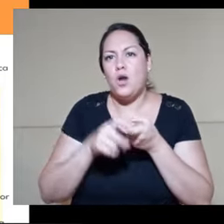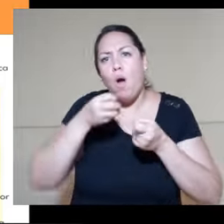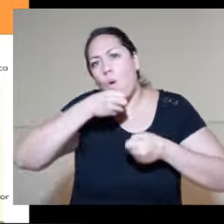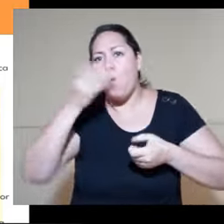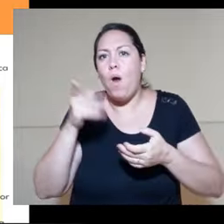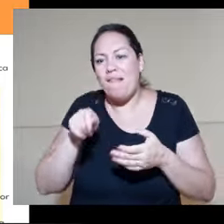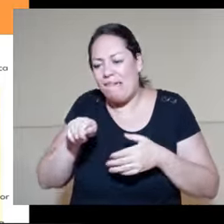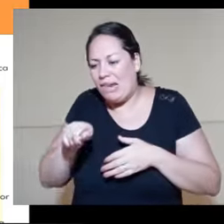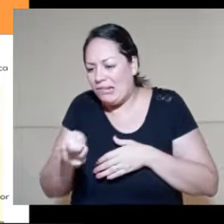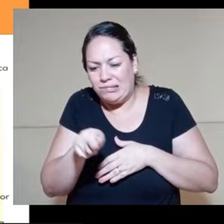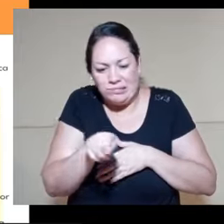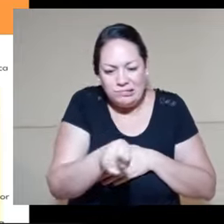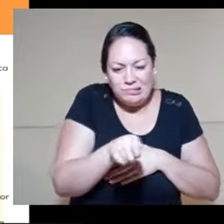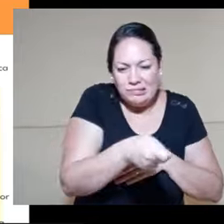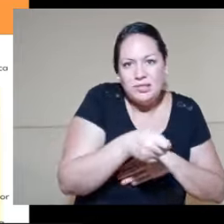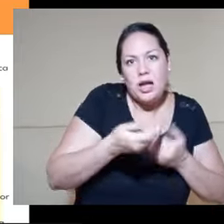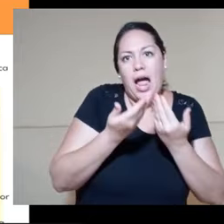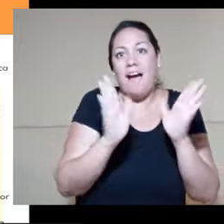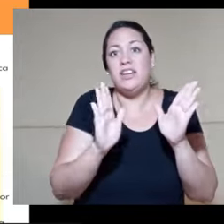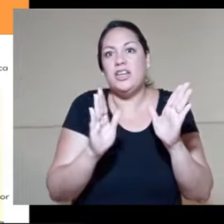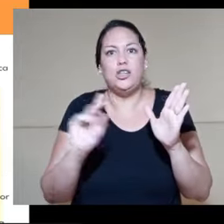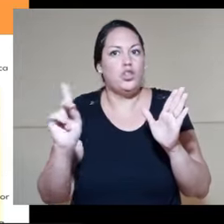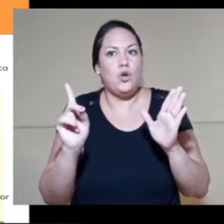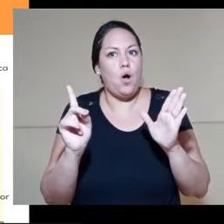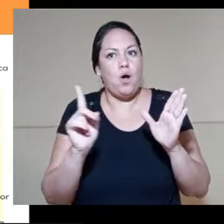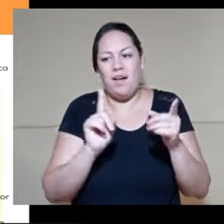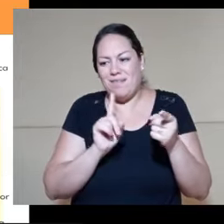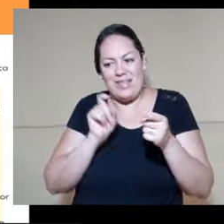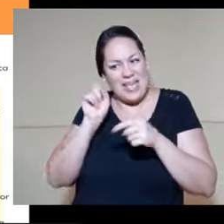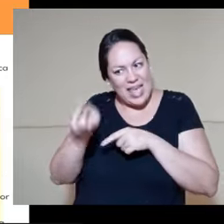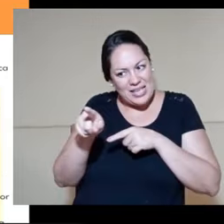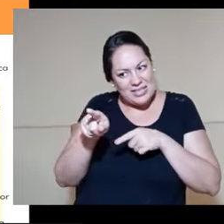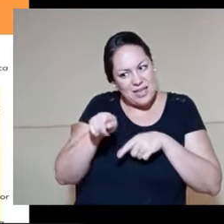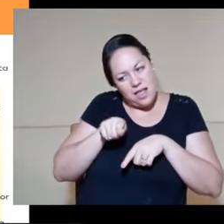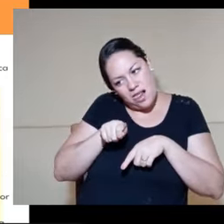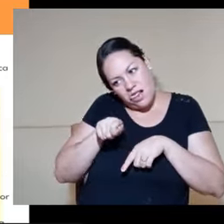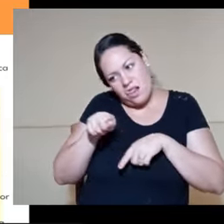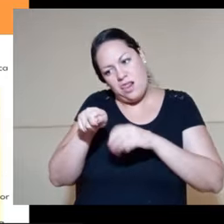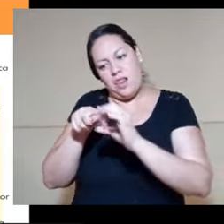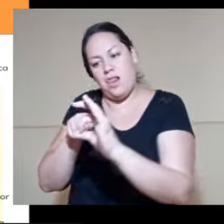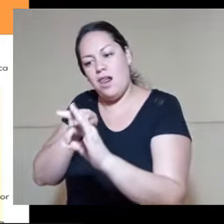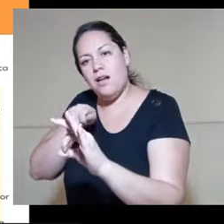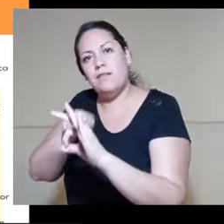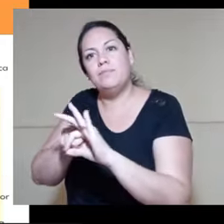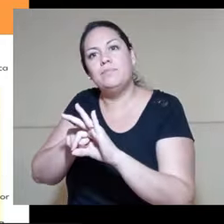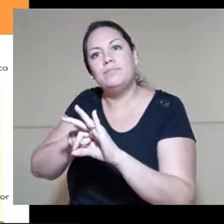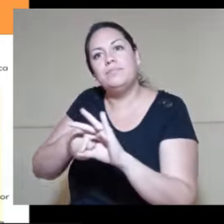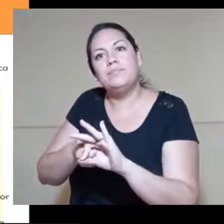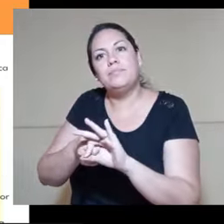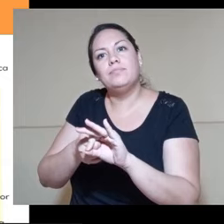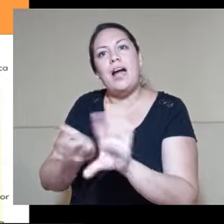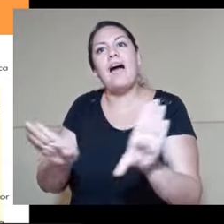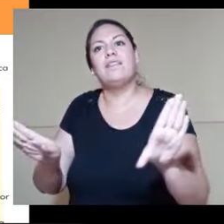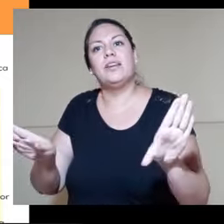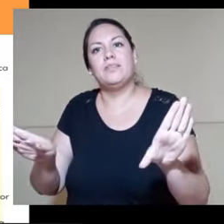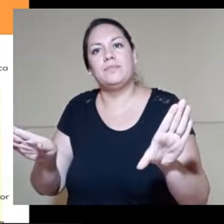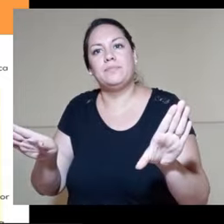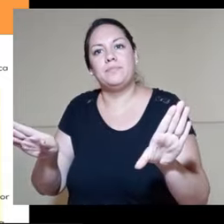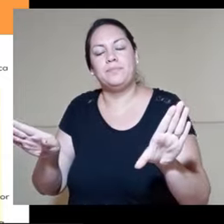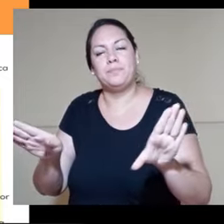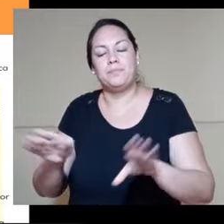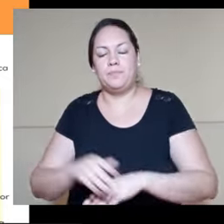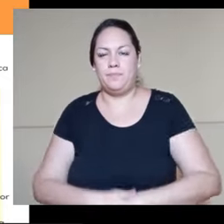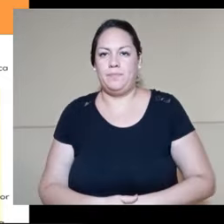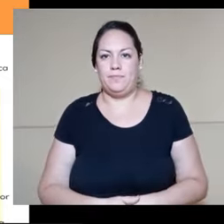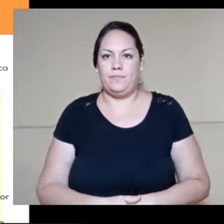¿Y qué quiere decir esto? Que no cualquier llave entra en cualquier cerradura. Entonces, el neurotransmisor tiene que ser específico para ser